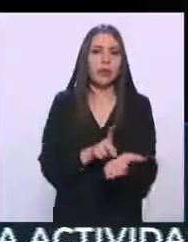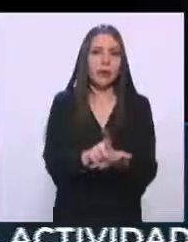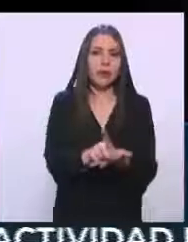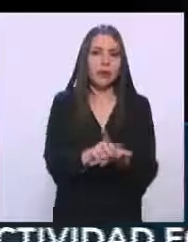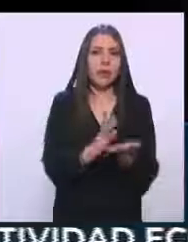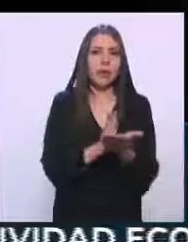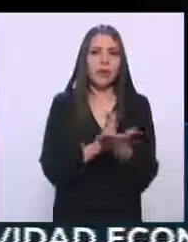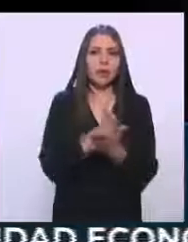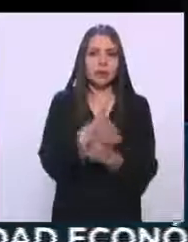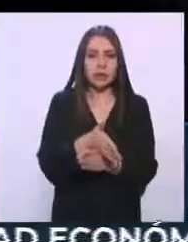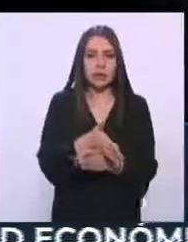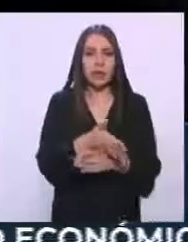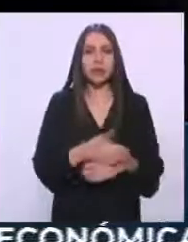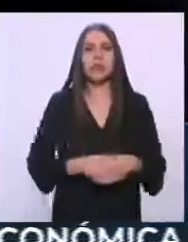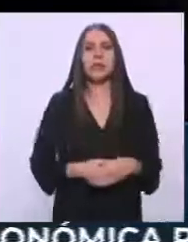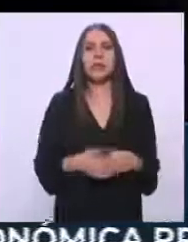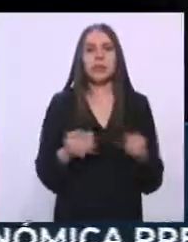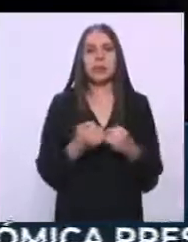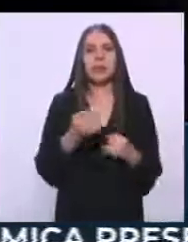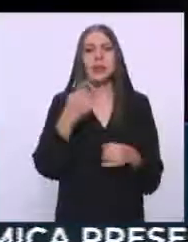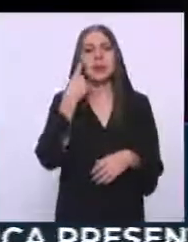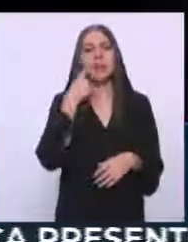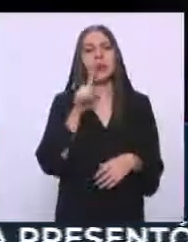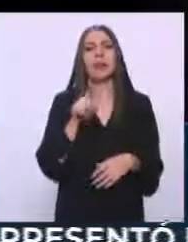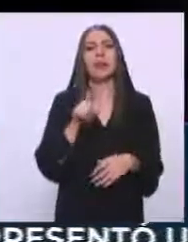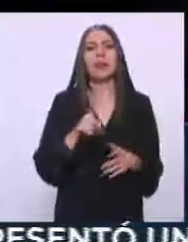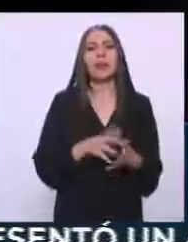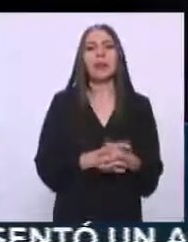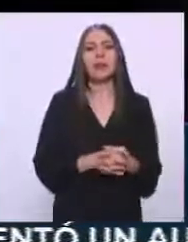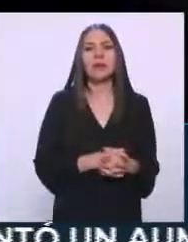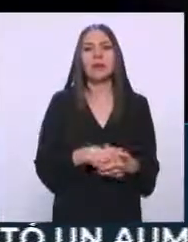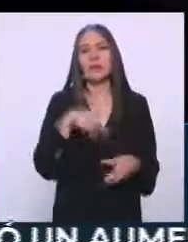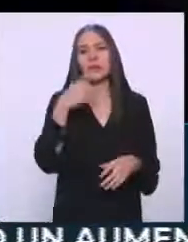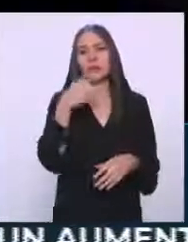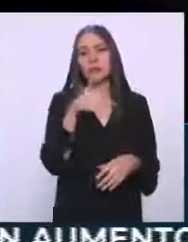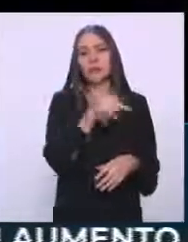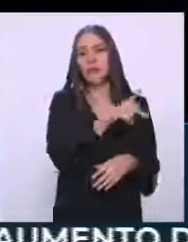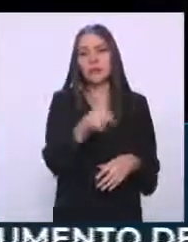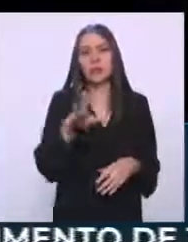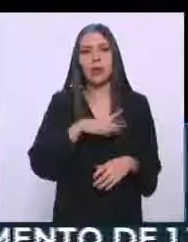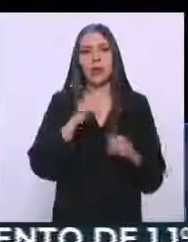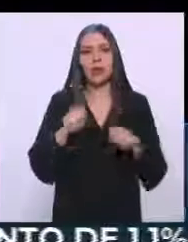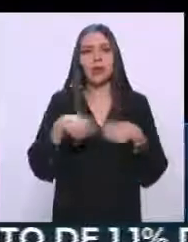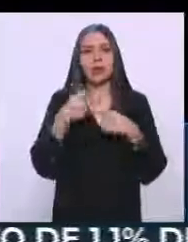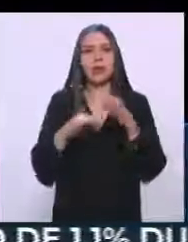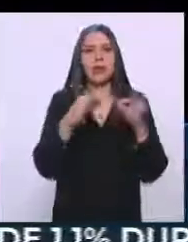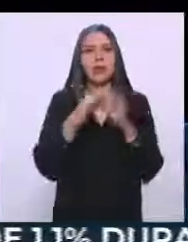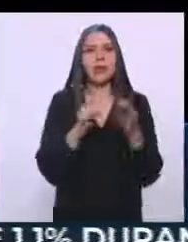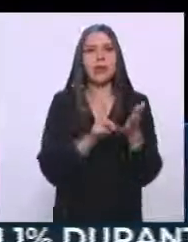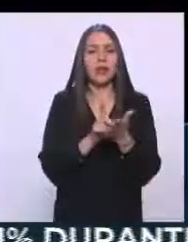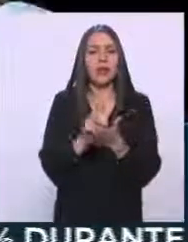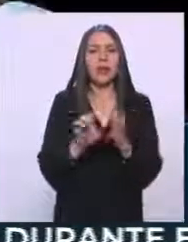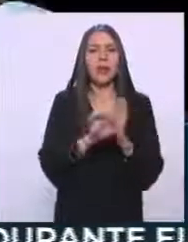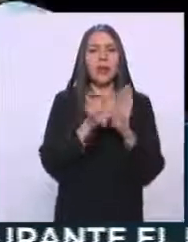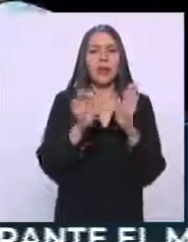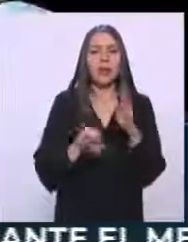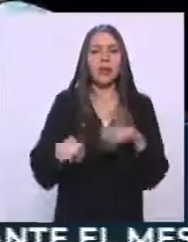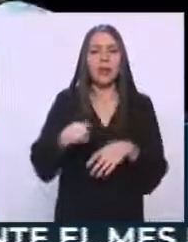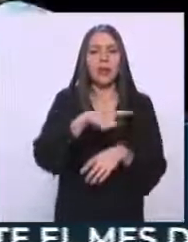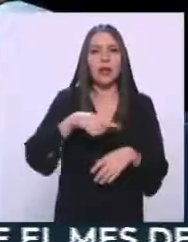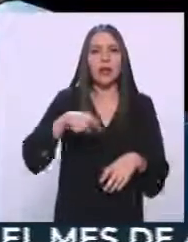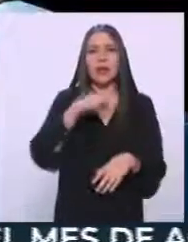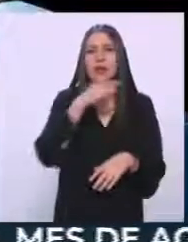acceso a determinados bienes entendidos como bienes que son derechos, tales como, por ejemplo, la previsión, que acá en Chile